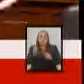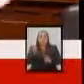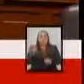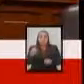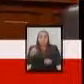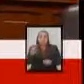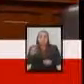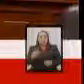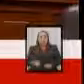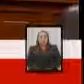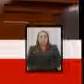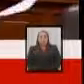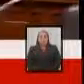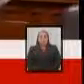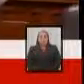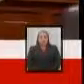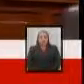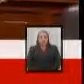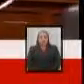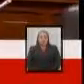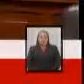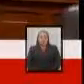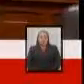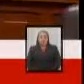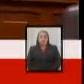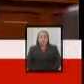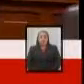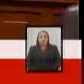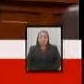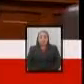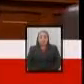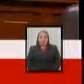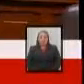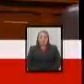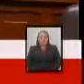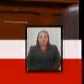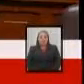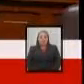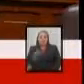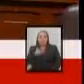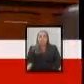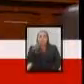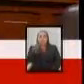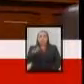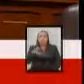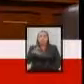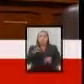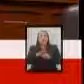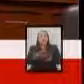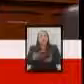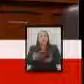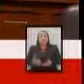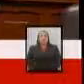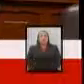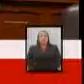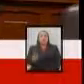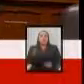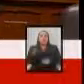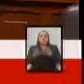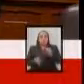que se reclama también oficial. Presidente, este es un caos. Por eso se hace necesario esta herramienta